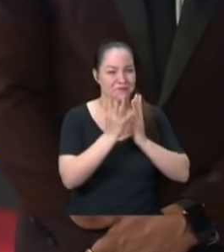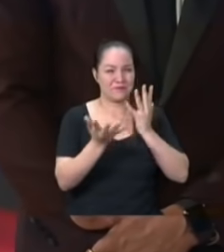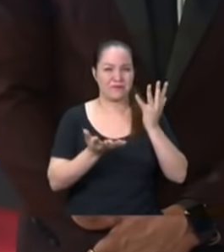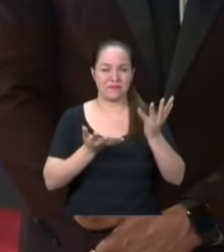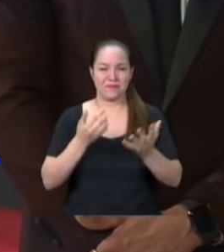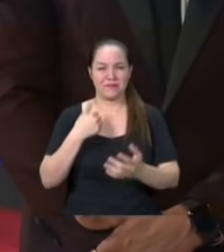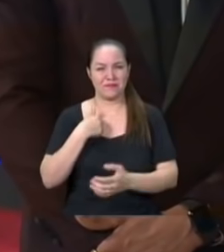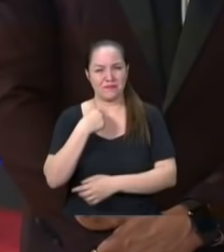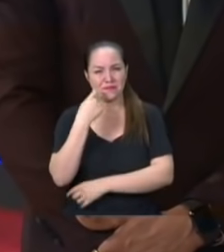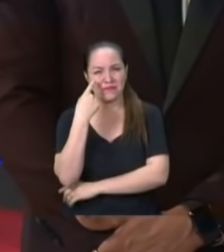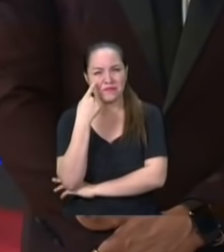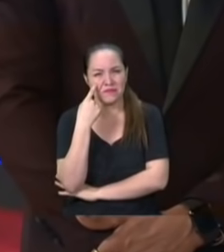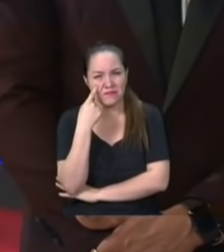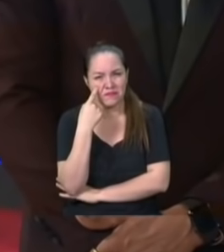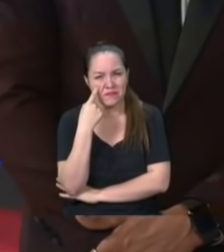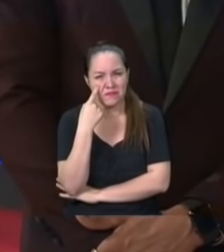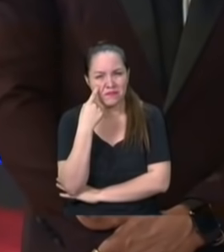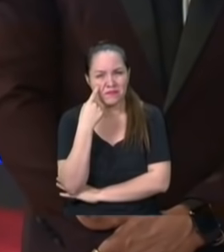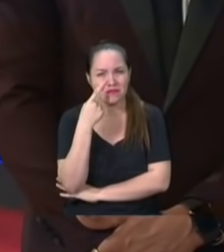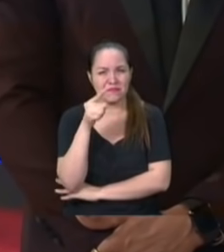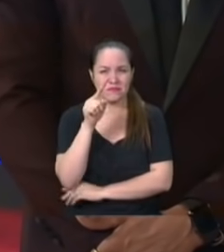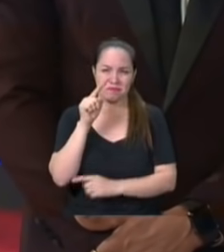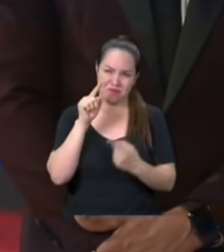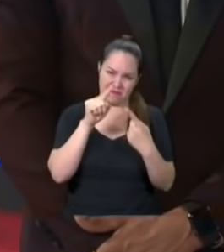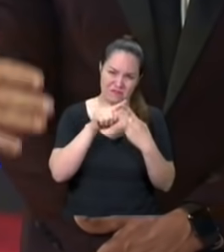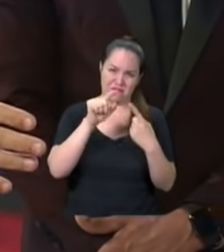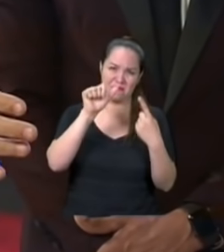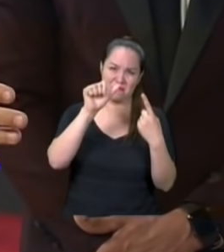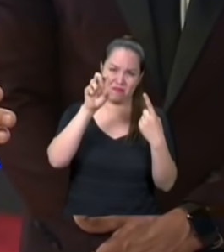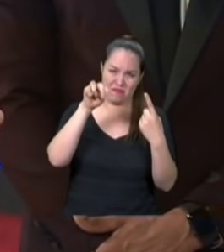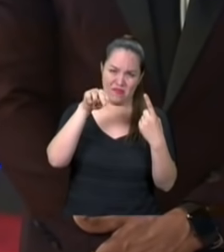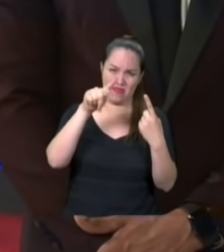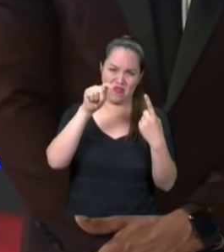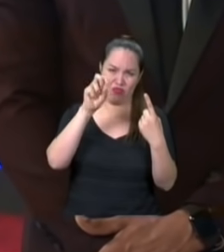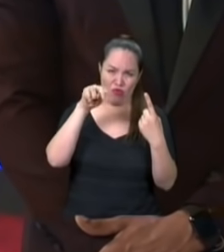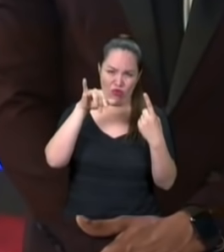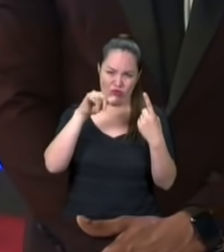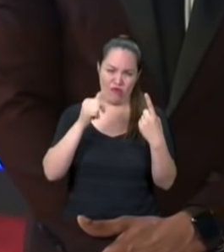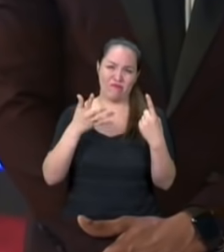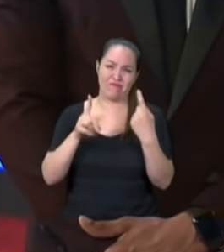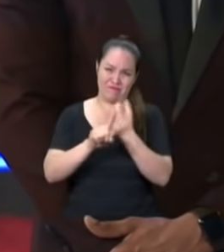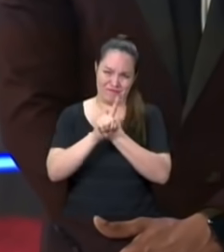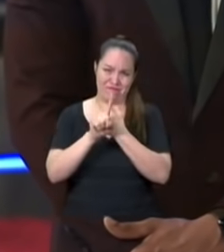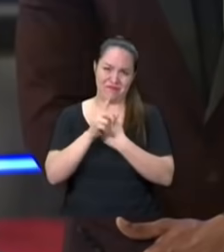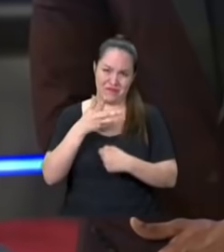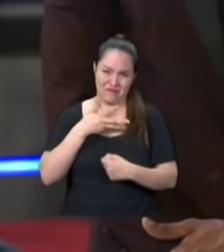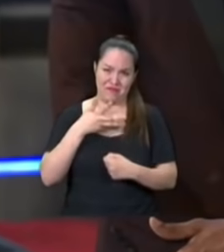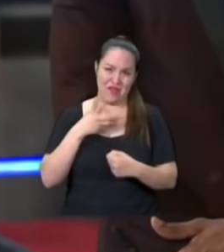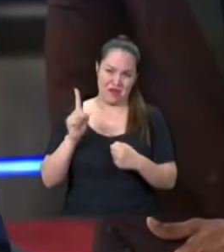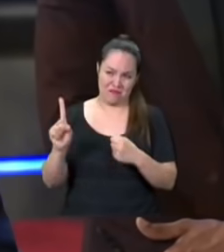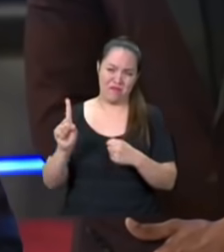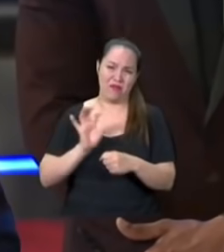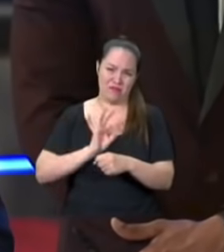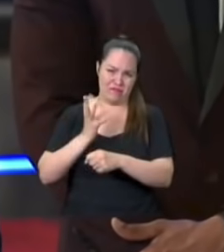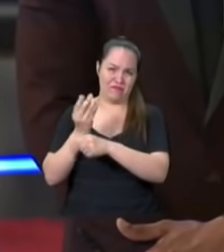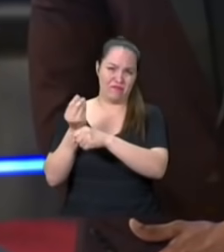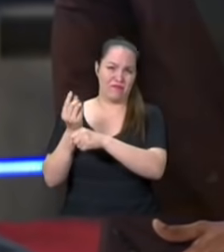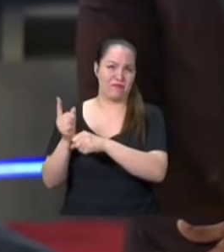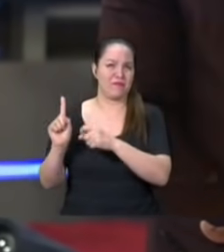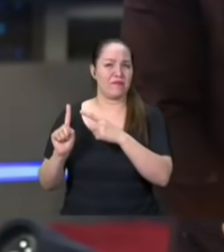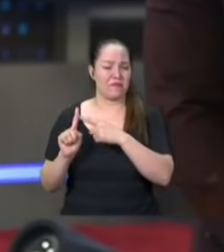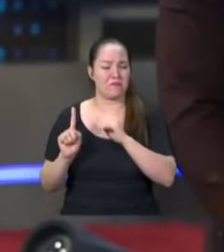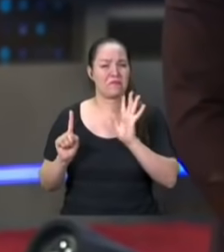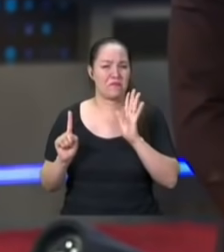la atención que Altonio sí tiene problemas. Pero ya se lo vamos a resolver. Pero hay un problema que no se lo puedo resolver.